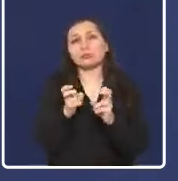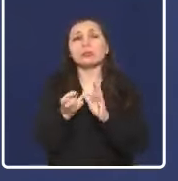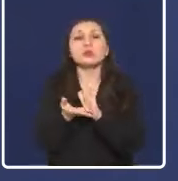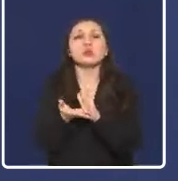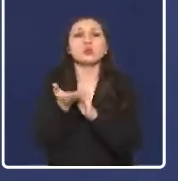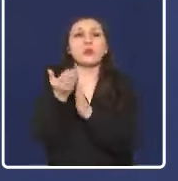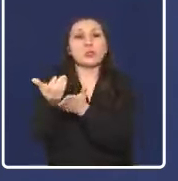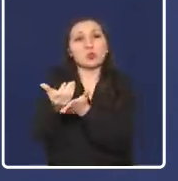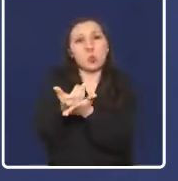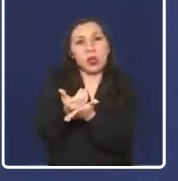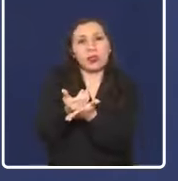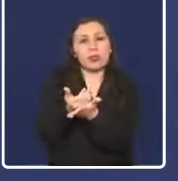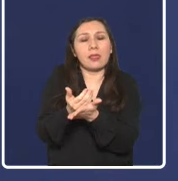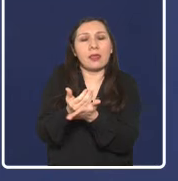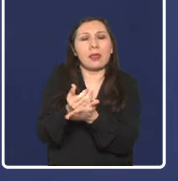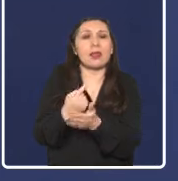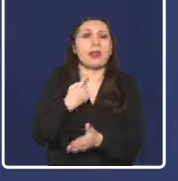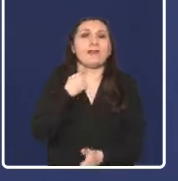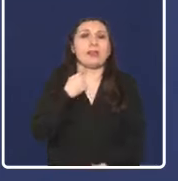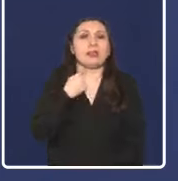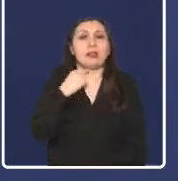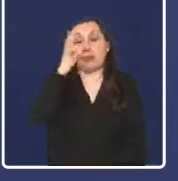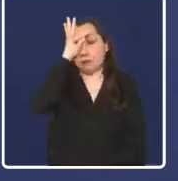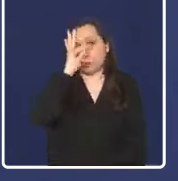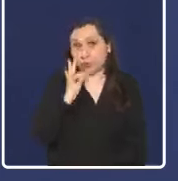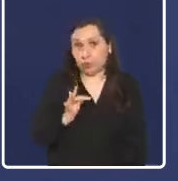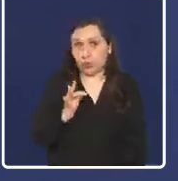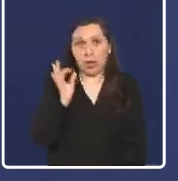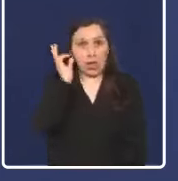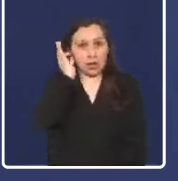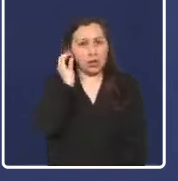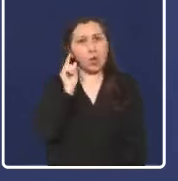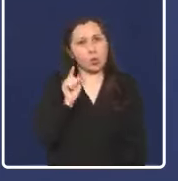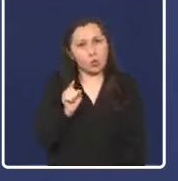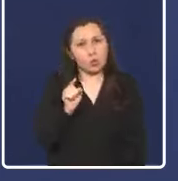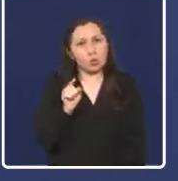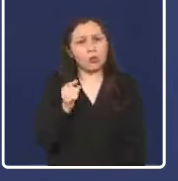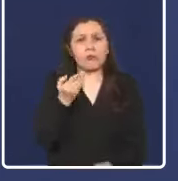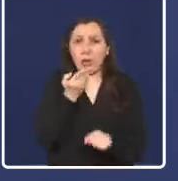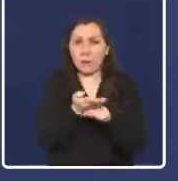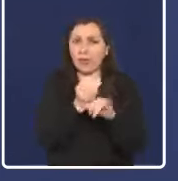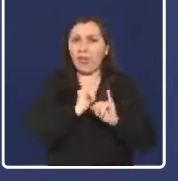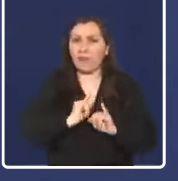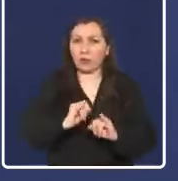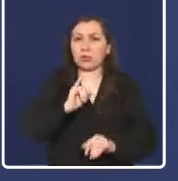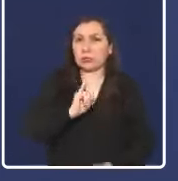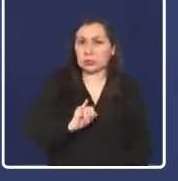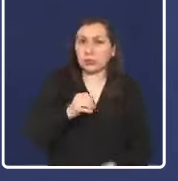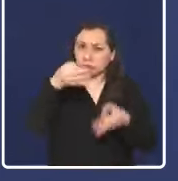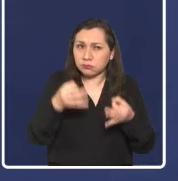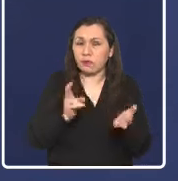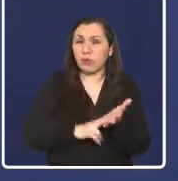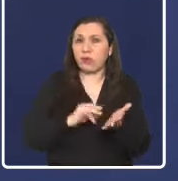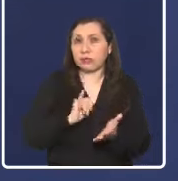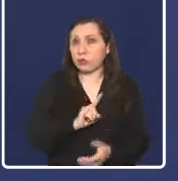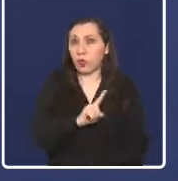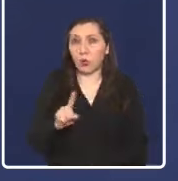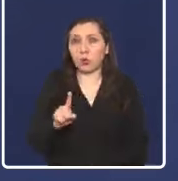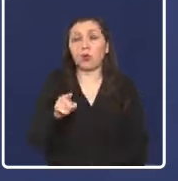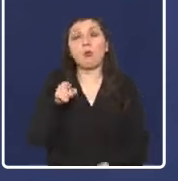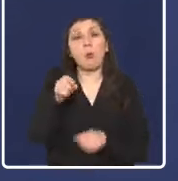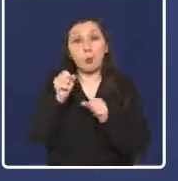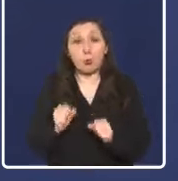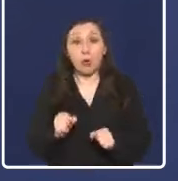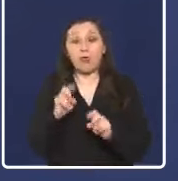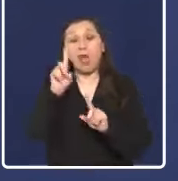de sueldo que había sufrido o afectado a esta funcionaria. ¿Usted va a pedir en todo caso un informe respecto si esto fue efectivo o no? ¿Y esto puede